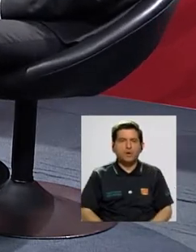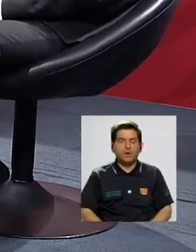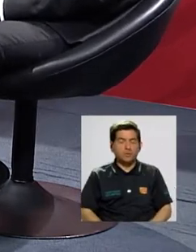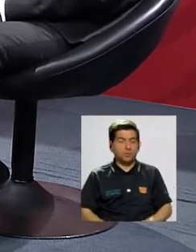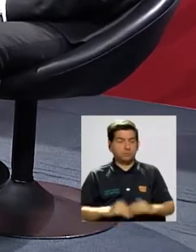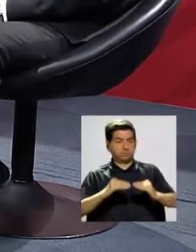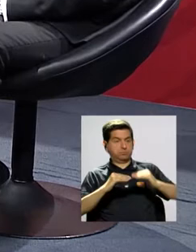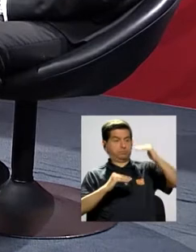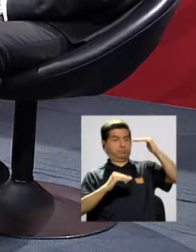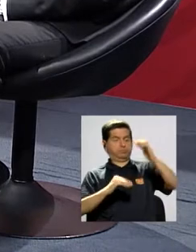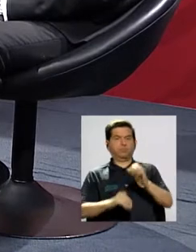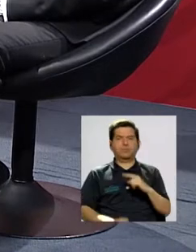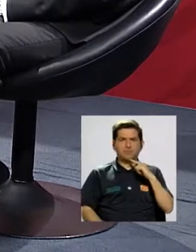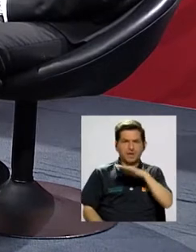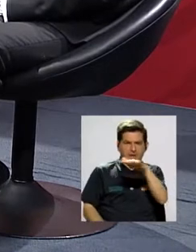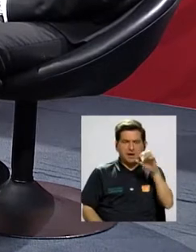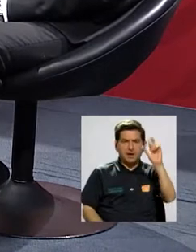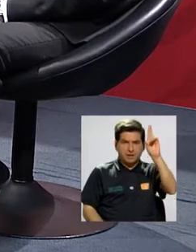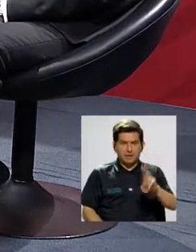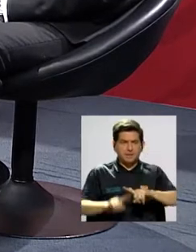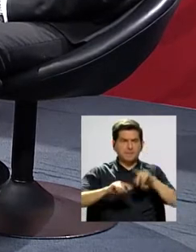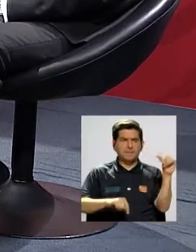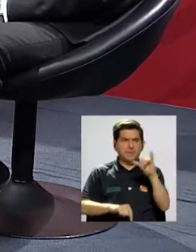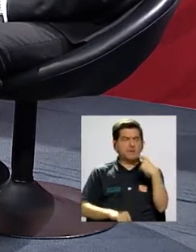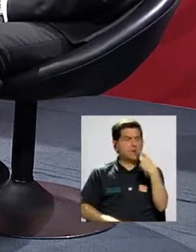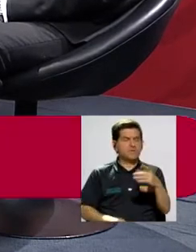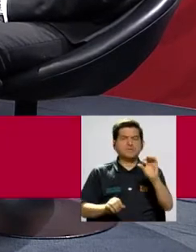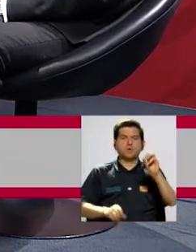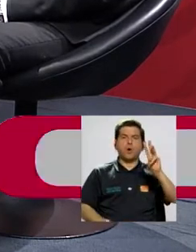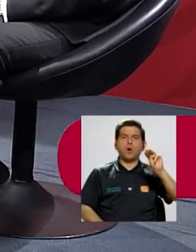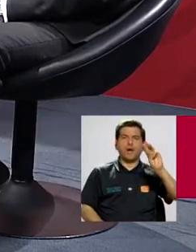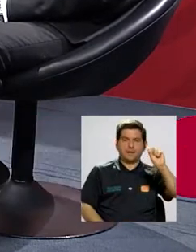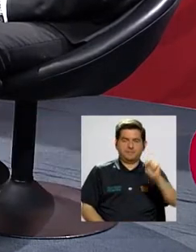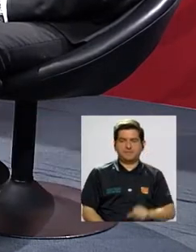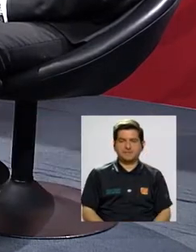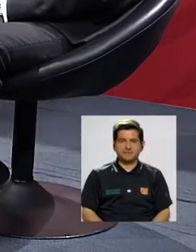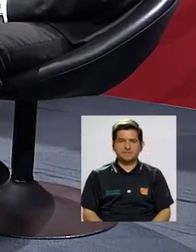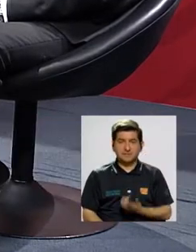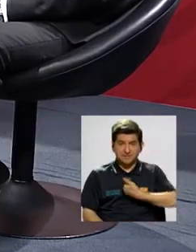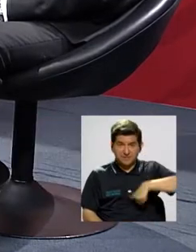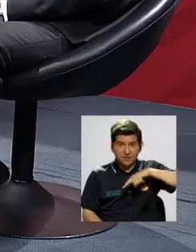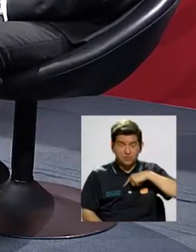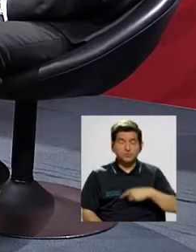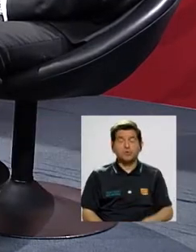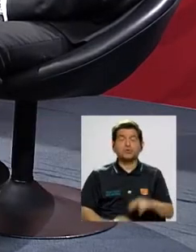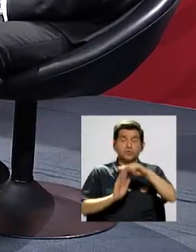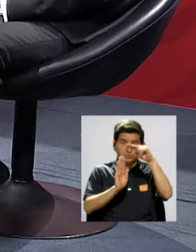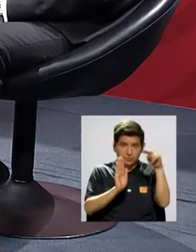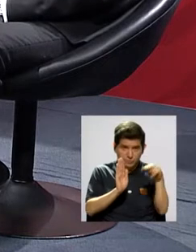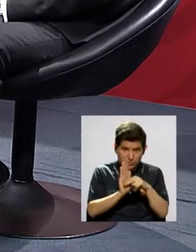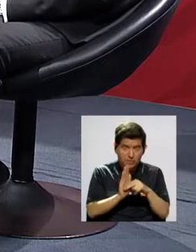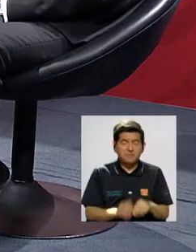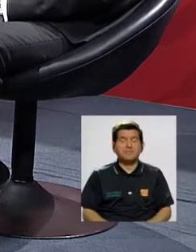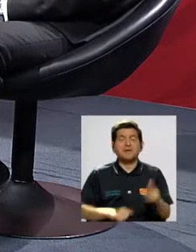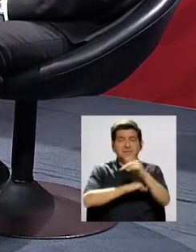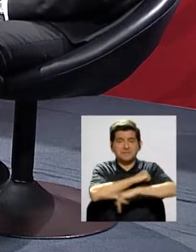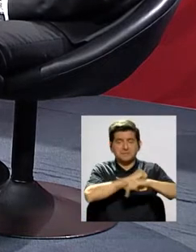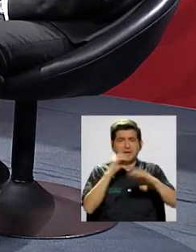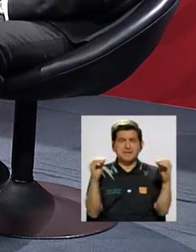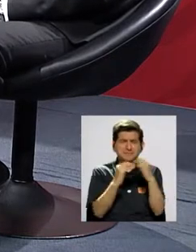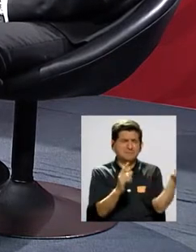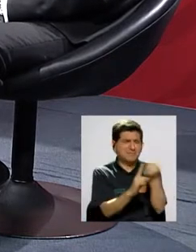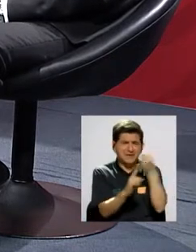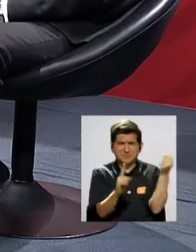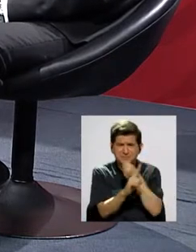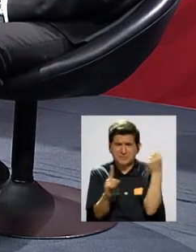grande para la realidad costarricense, pero además que nos ubica, según la Organización Mundial de la Salud, en los estándares de países donde más se vive